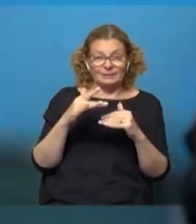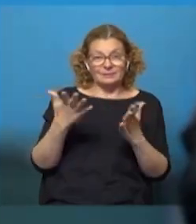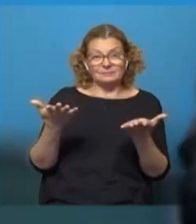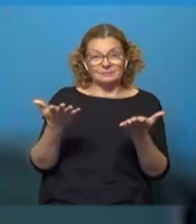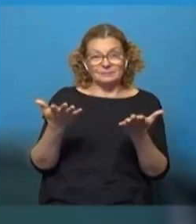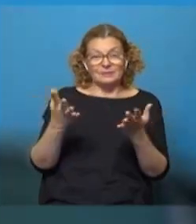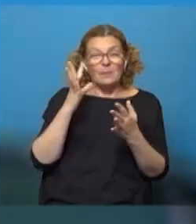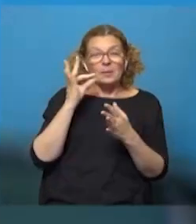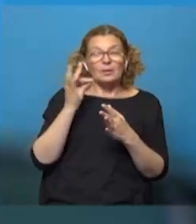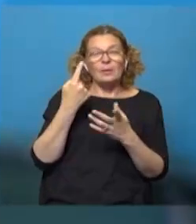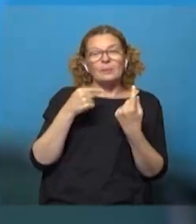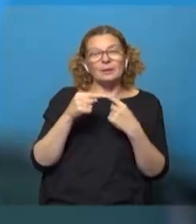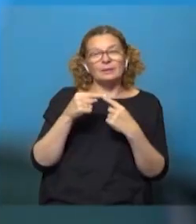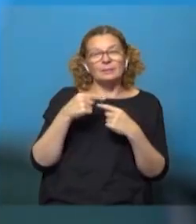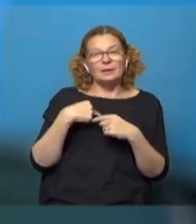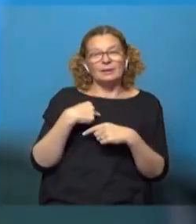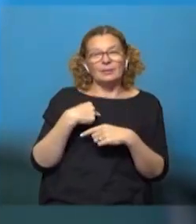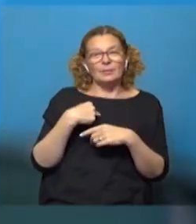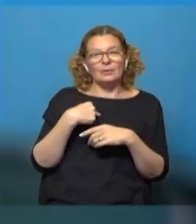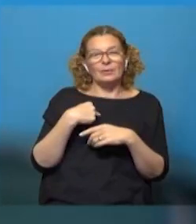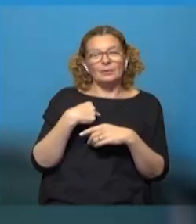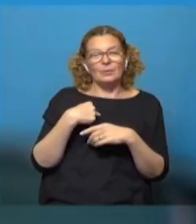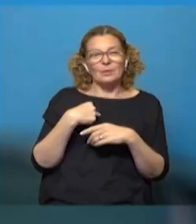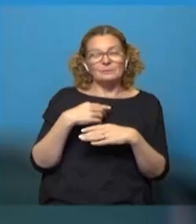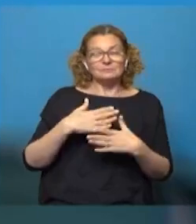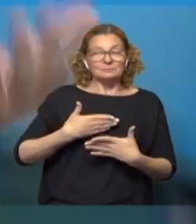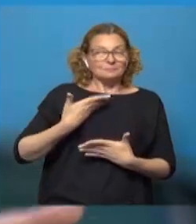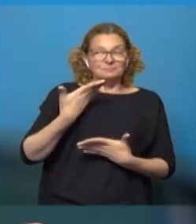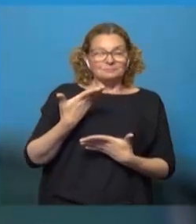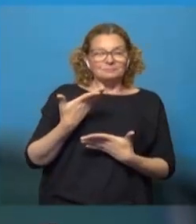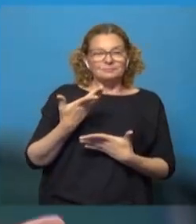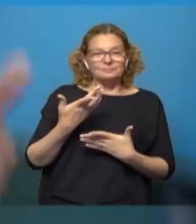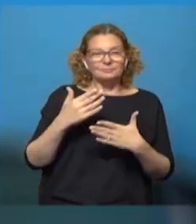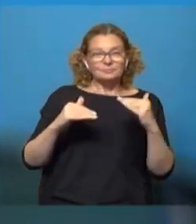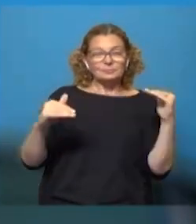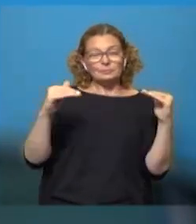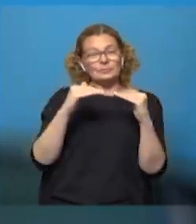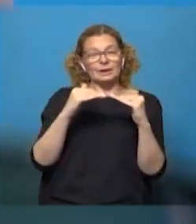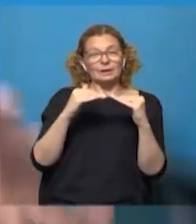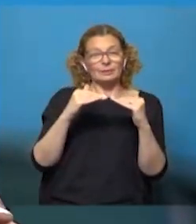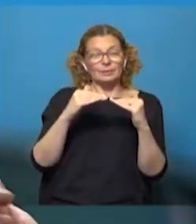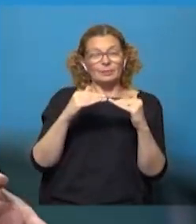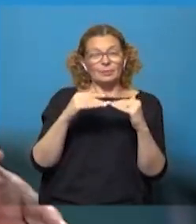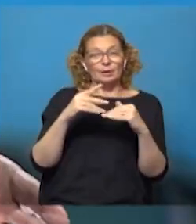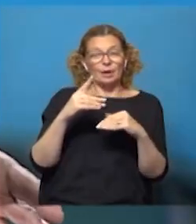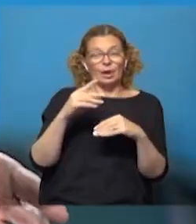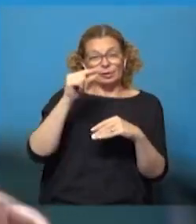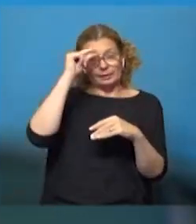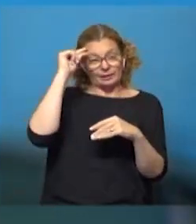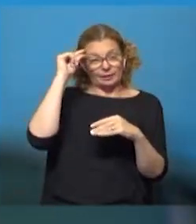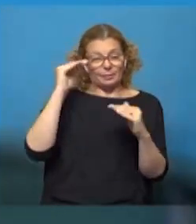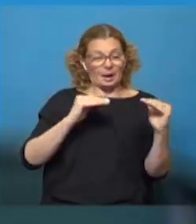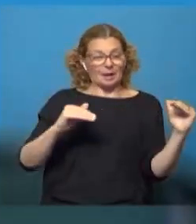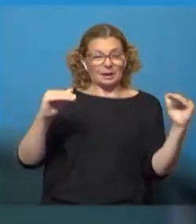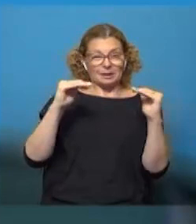Discúlpame pero mi ego se siente un poco incrementado vamos a equilibrar este y vamos a poner al doctor sanguinetti para